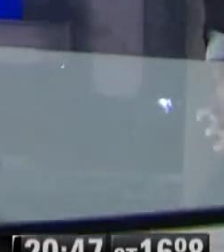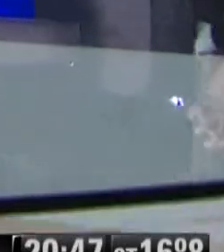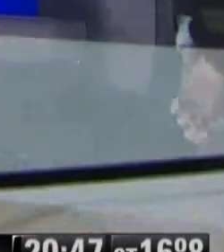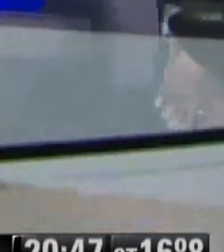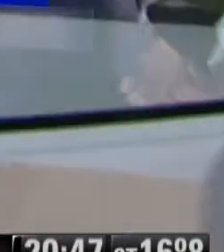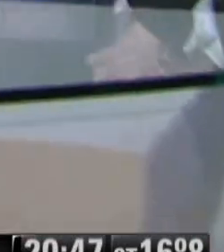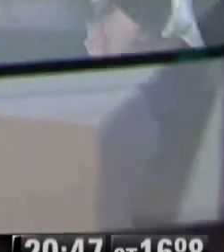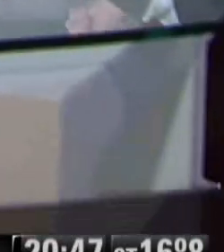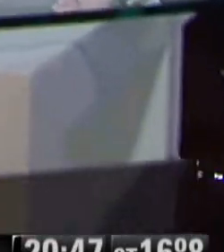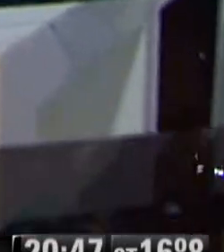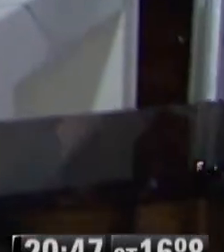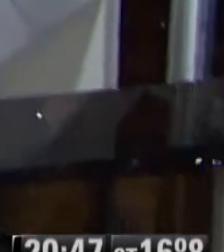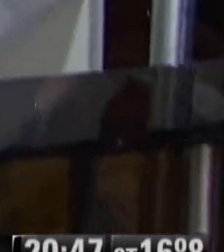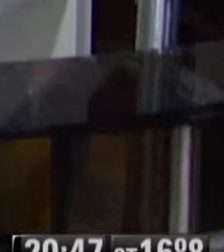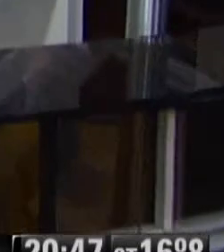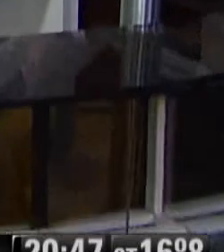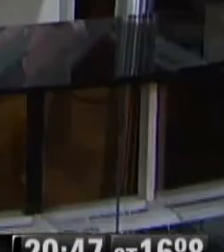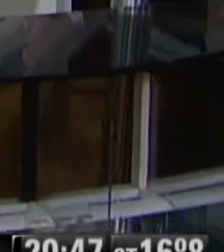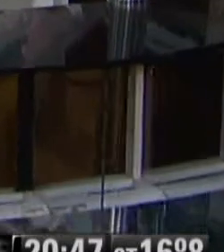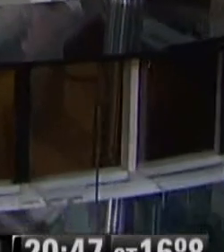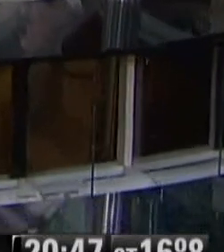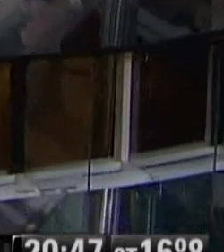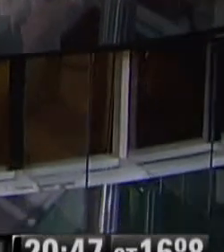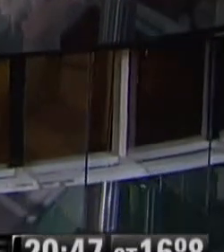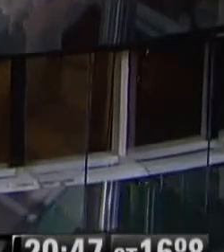a gozar, vamos todos a cantar.